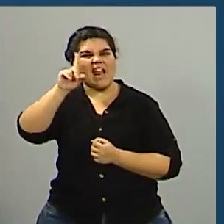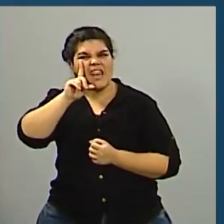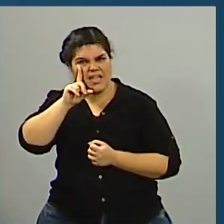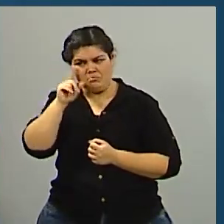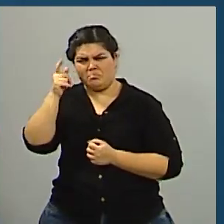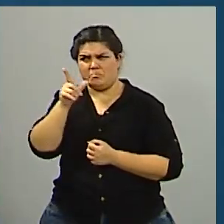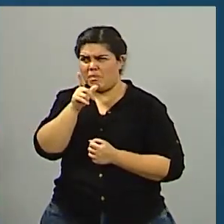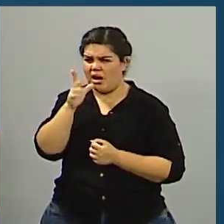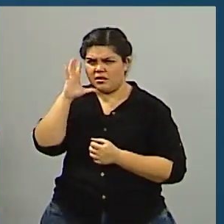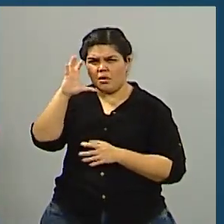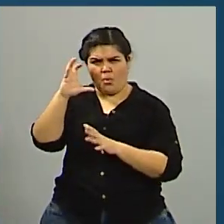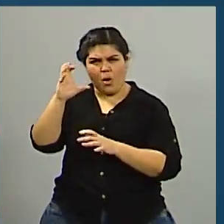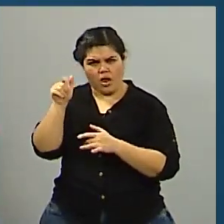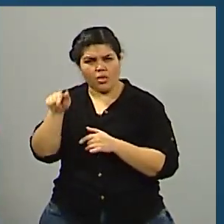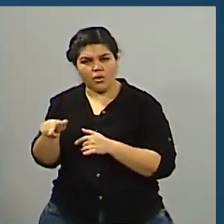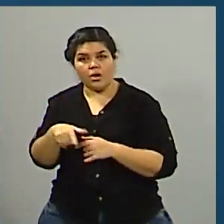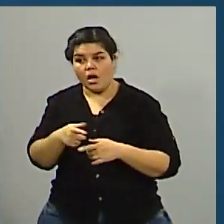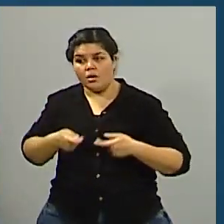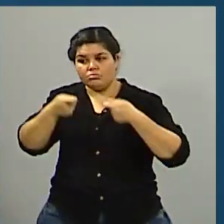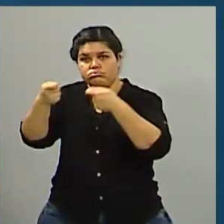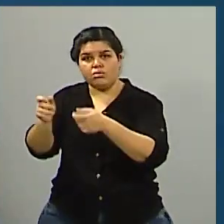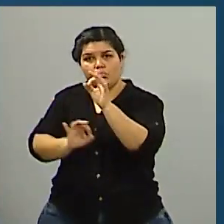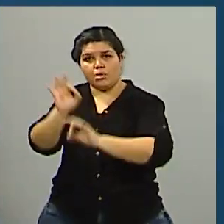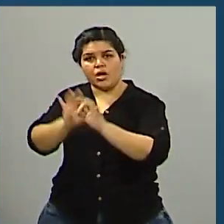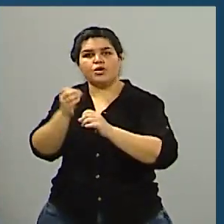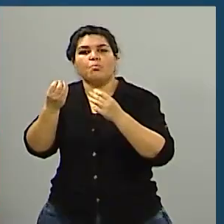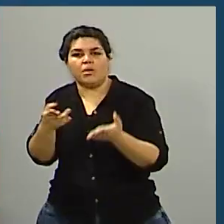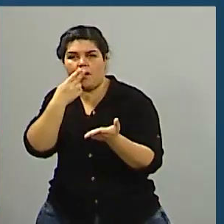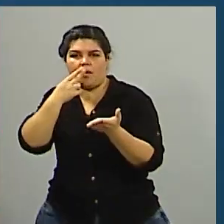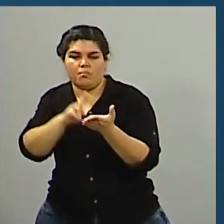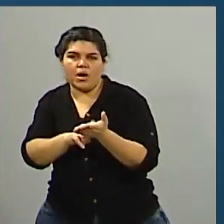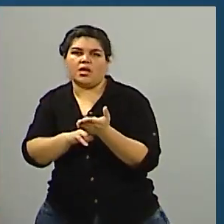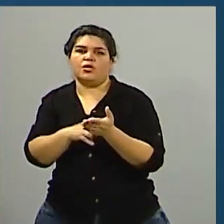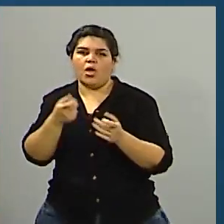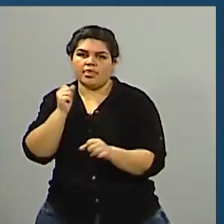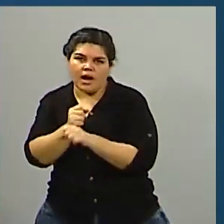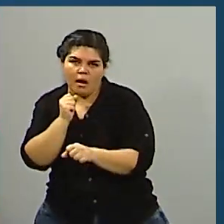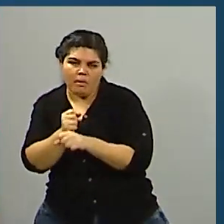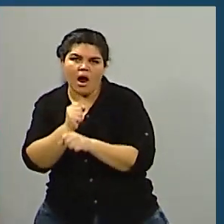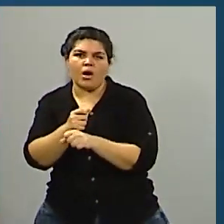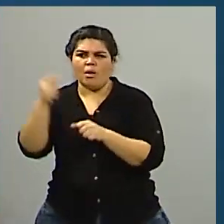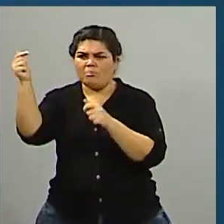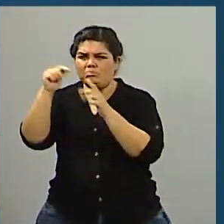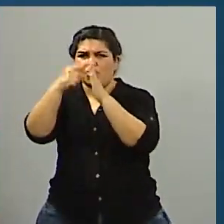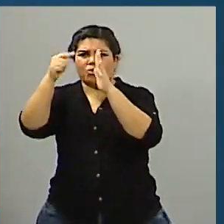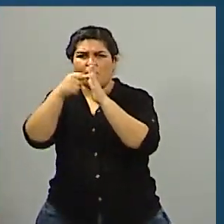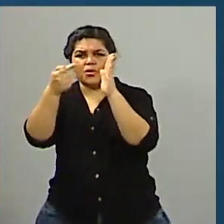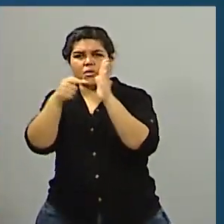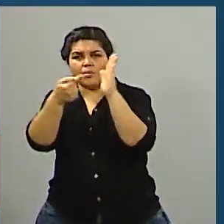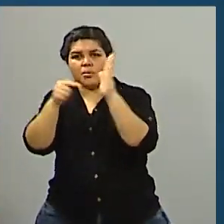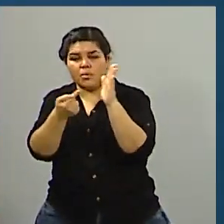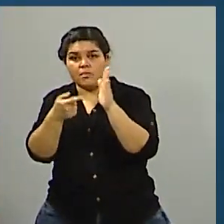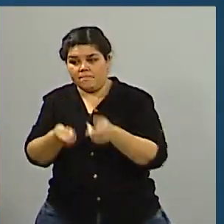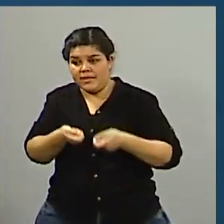a nuestros asociados con la información positiva, laboral, comercial. Ahí se hablaba de la necesidad de llevar